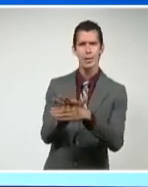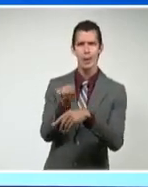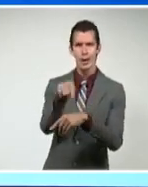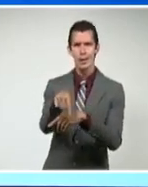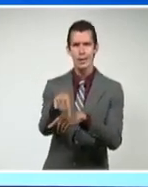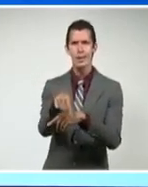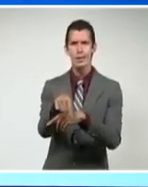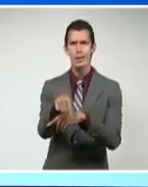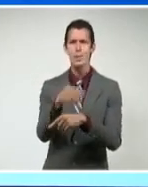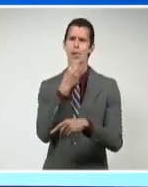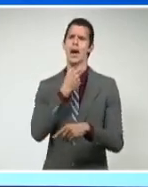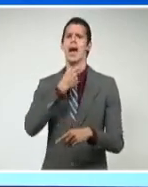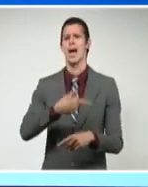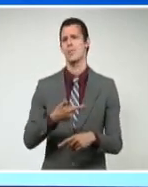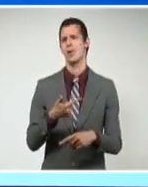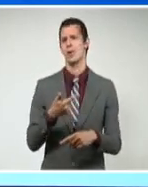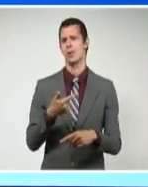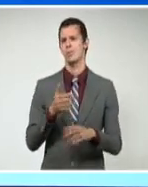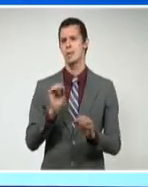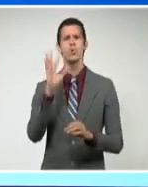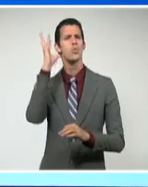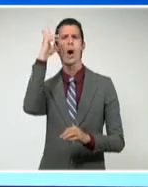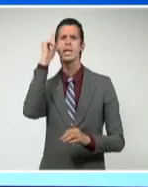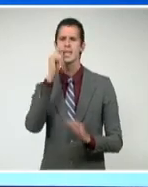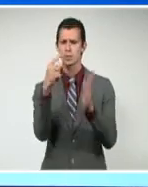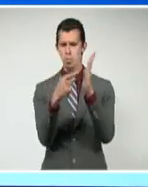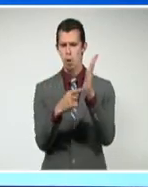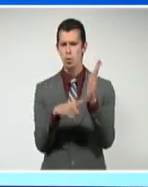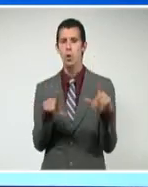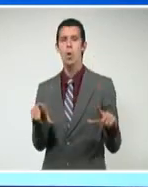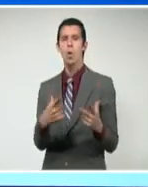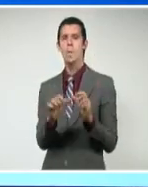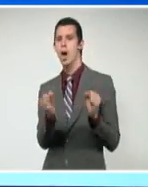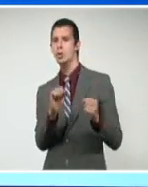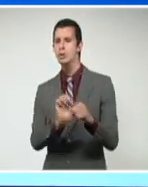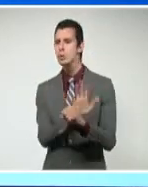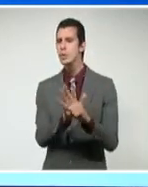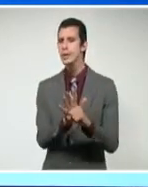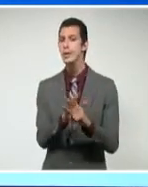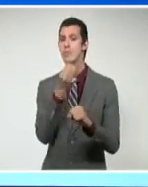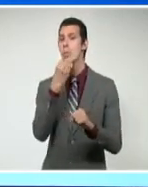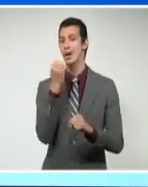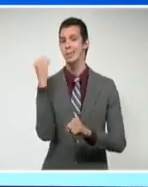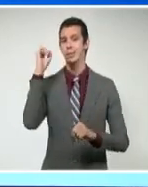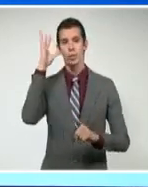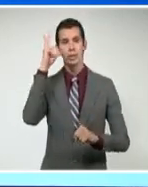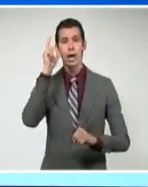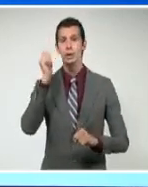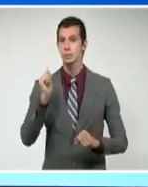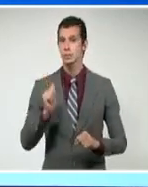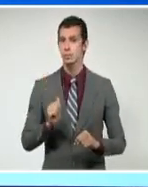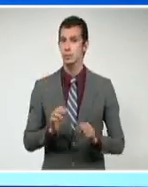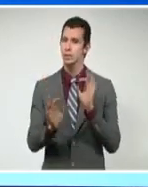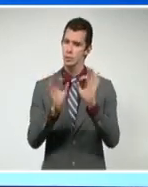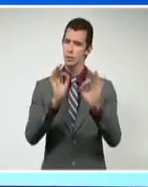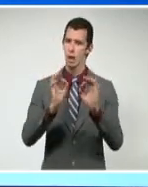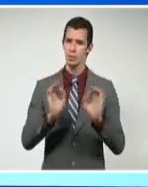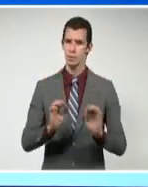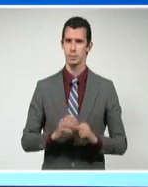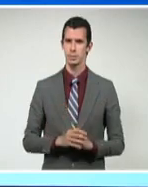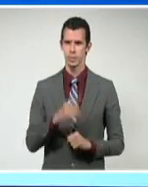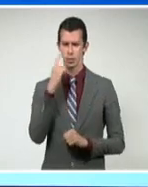podrían estar violando las medidas sanitarias establecidas. Aquí pasa algo, tanto con los primeros como con los segundos.